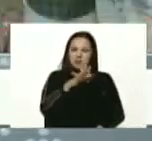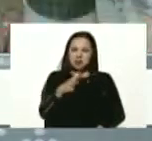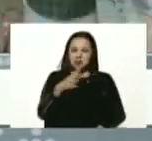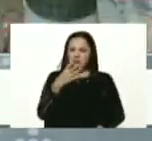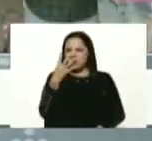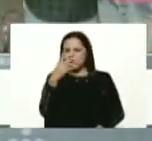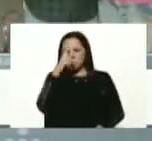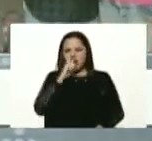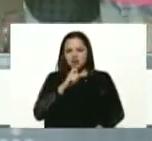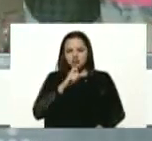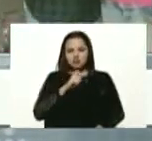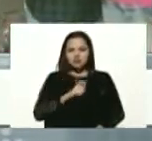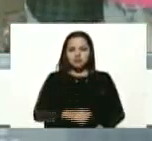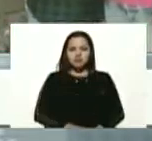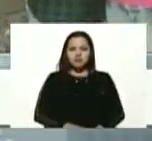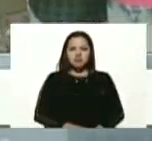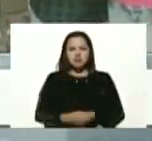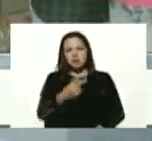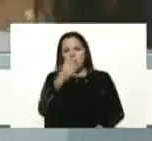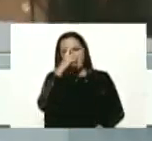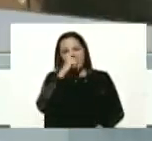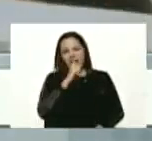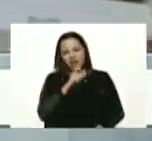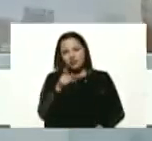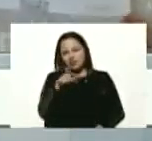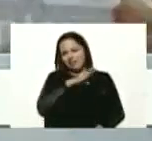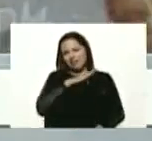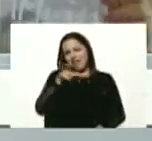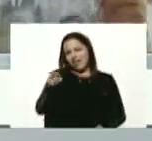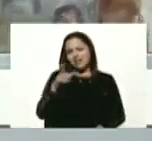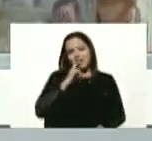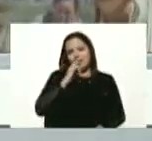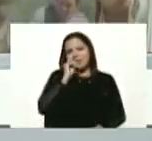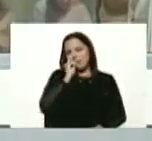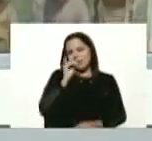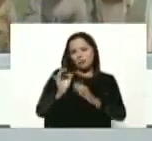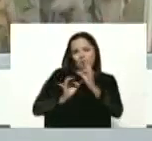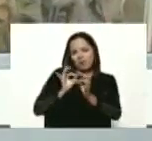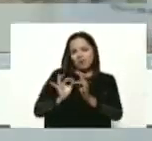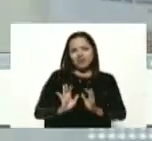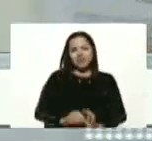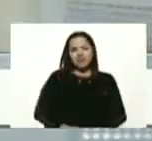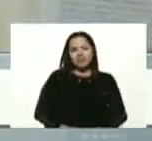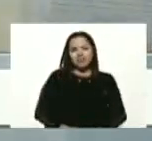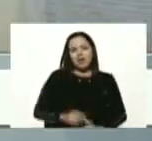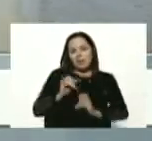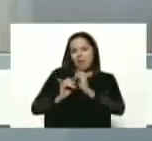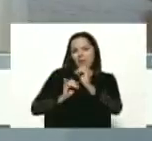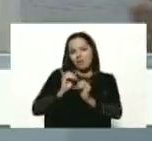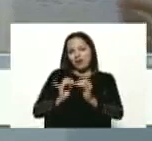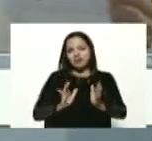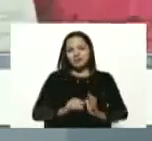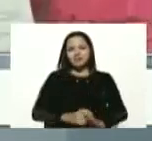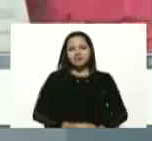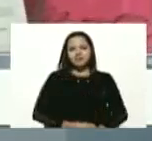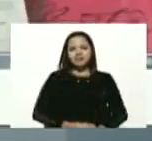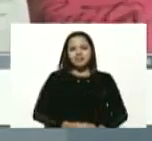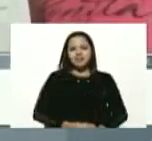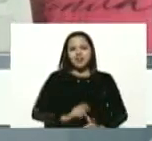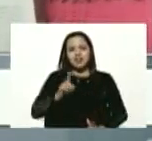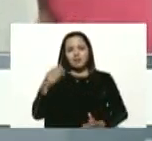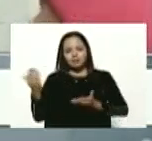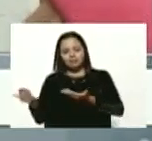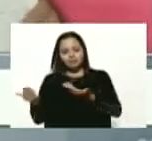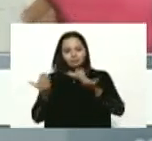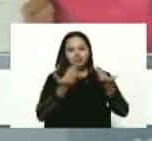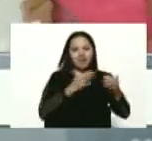4 años, 2 añitos, tenía Silita, estaba chiquitica. Se vino toda la familia para